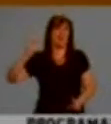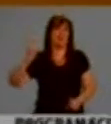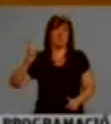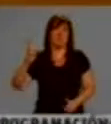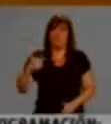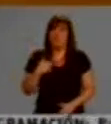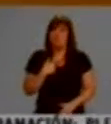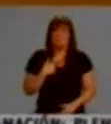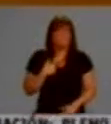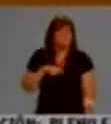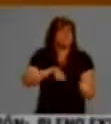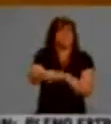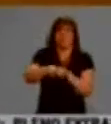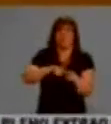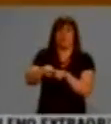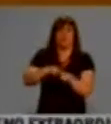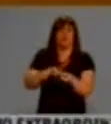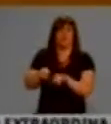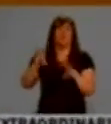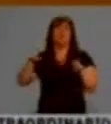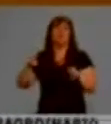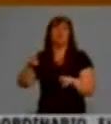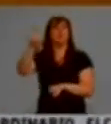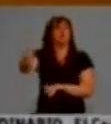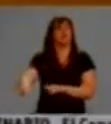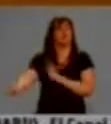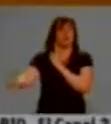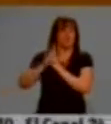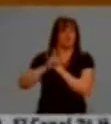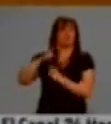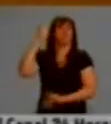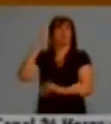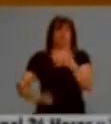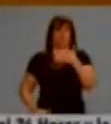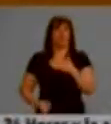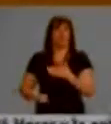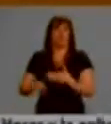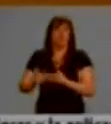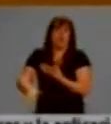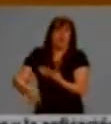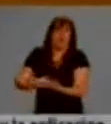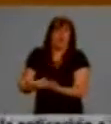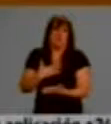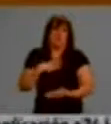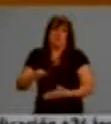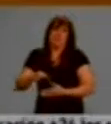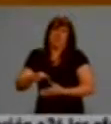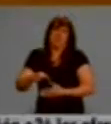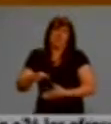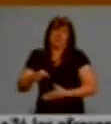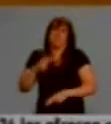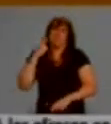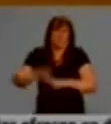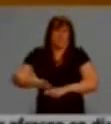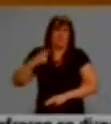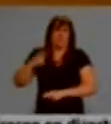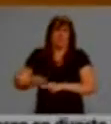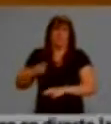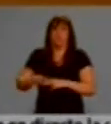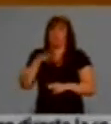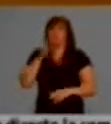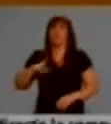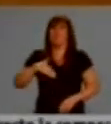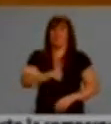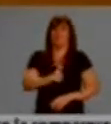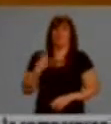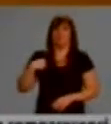Yo no critico que se ejerza una oposición dura, incluso implacable. Ese es el papel que han dado